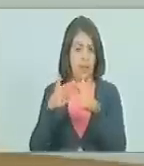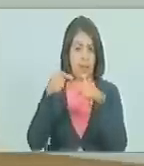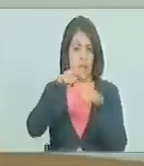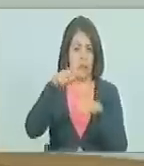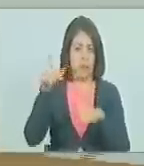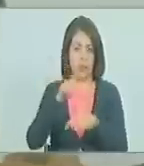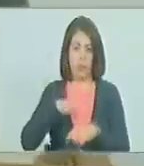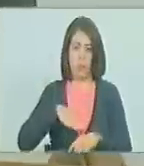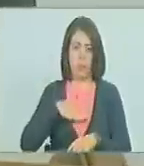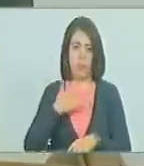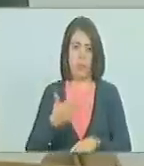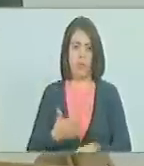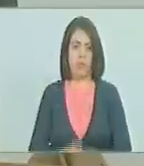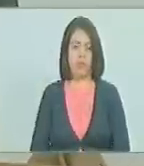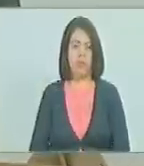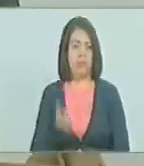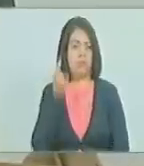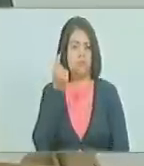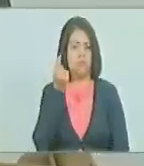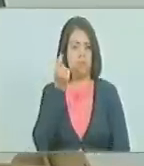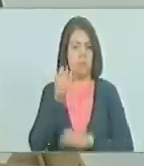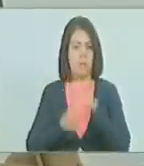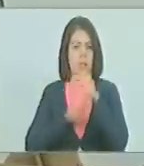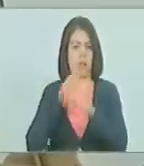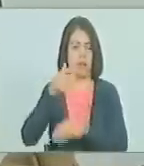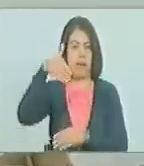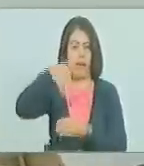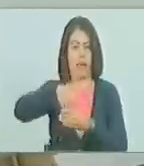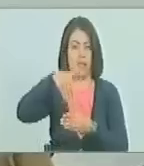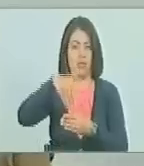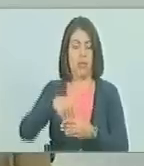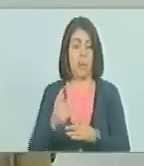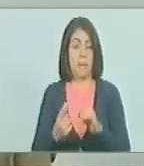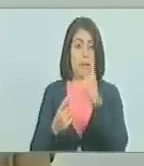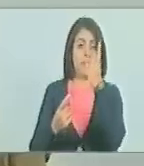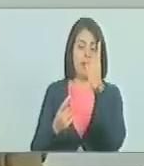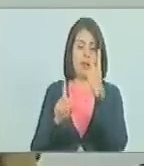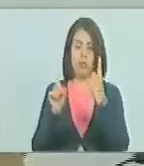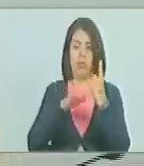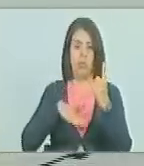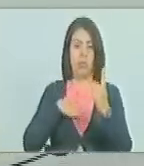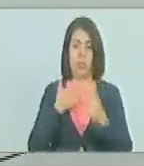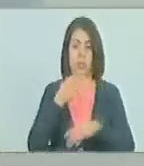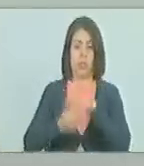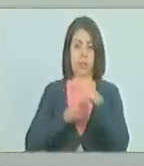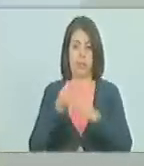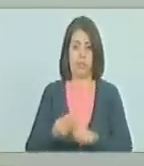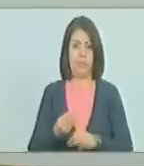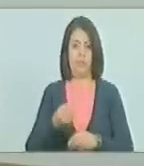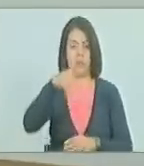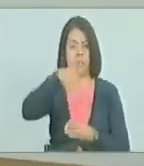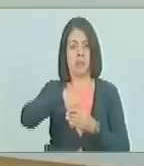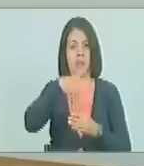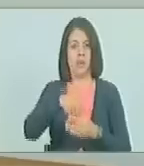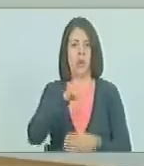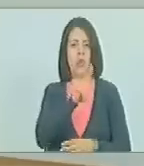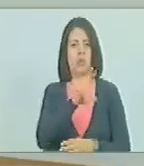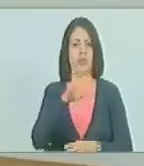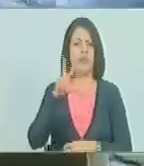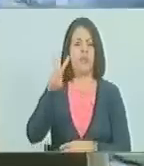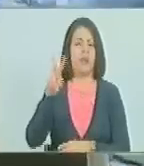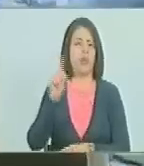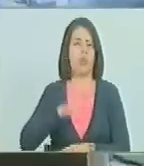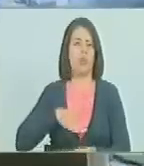no hubiera podido ni siquiera hacer esas primarias. No hubiera podido darse la elección en la Universidad Central de